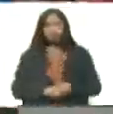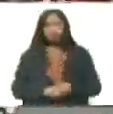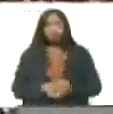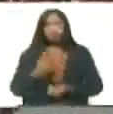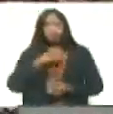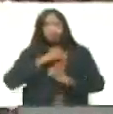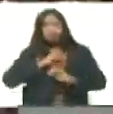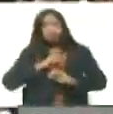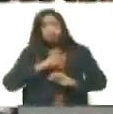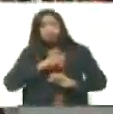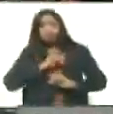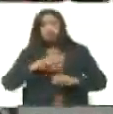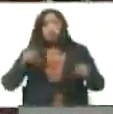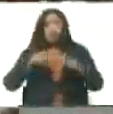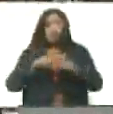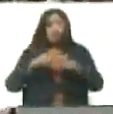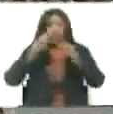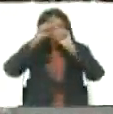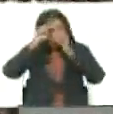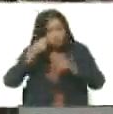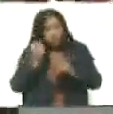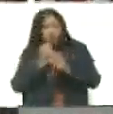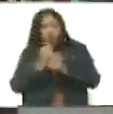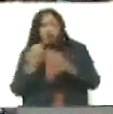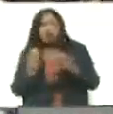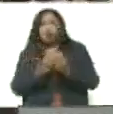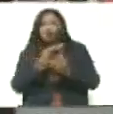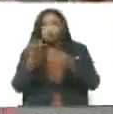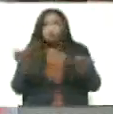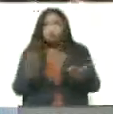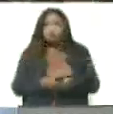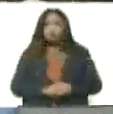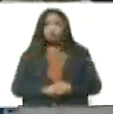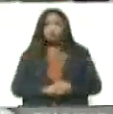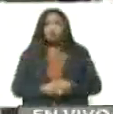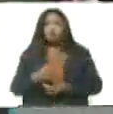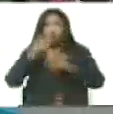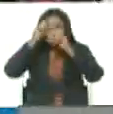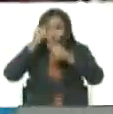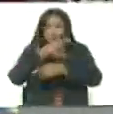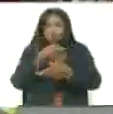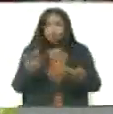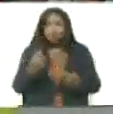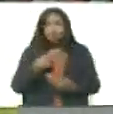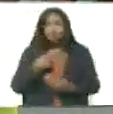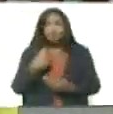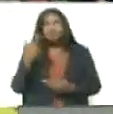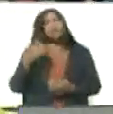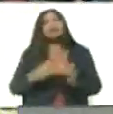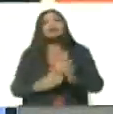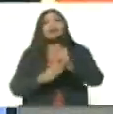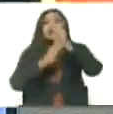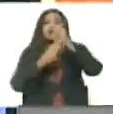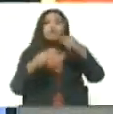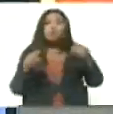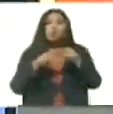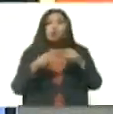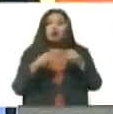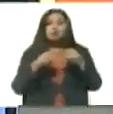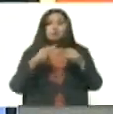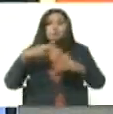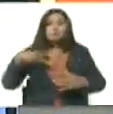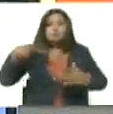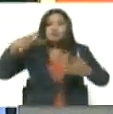honor trabajar junto a ustedes. Es un honor para mí tener un liderazgo tan